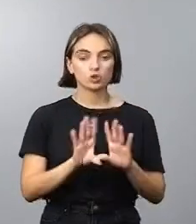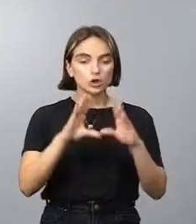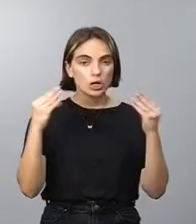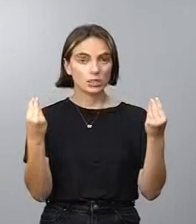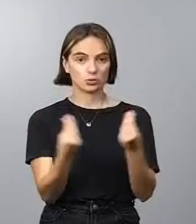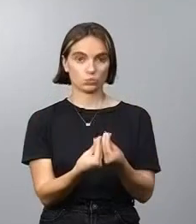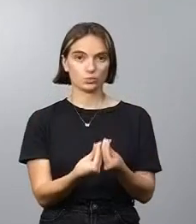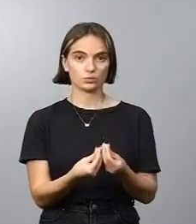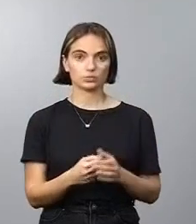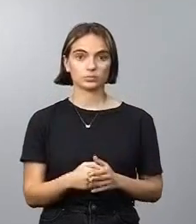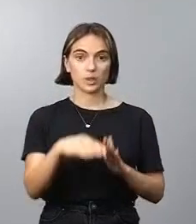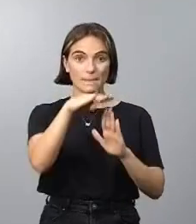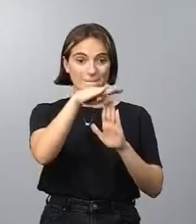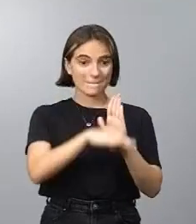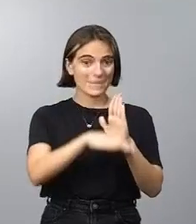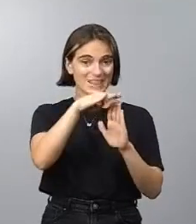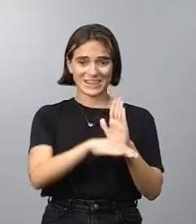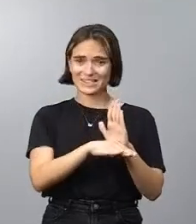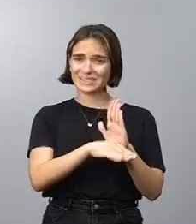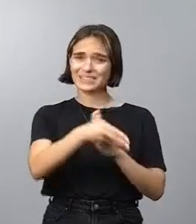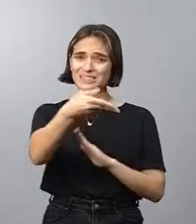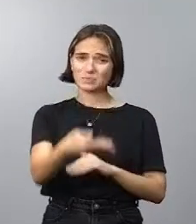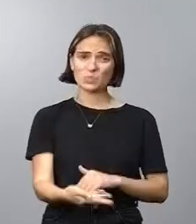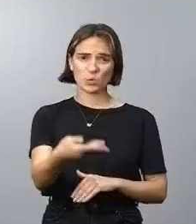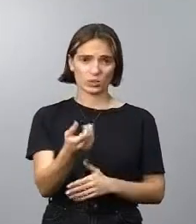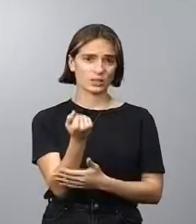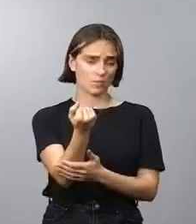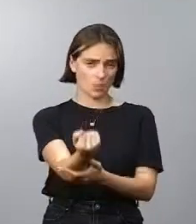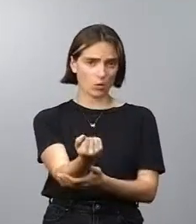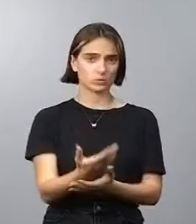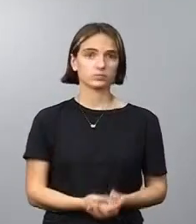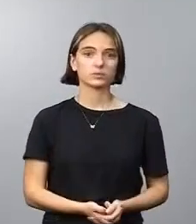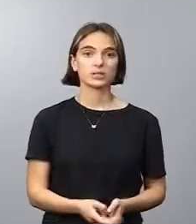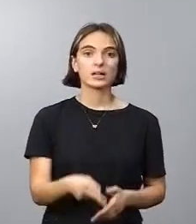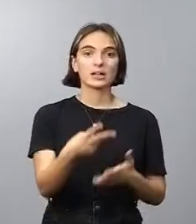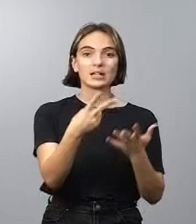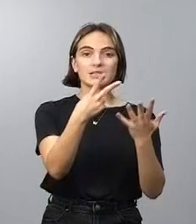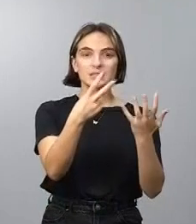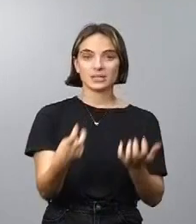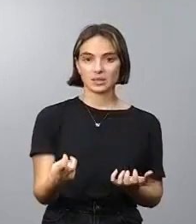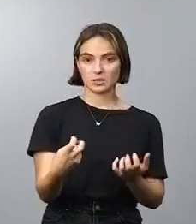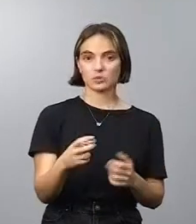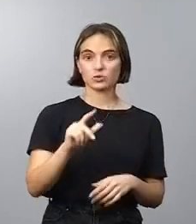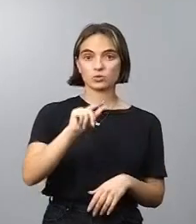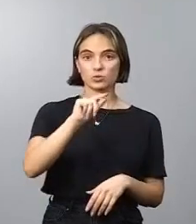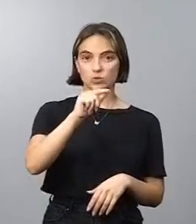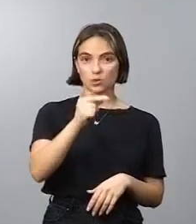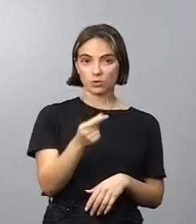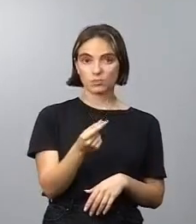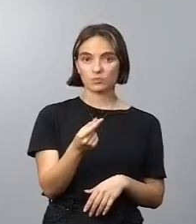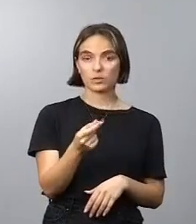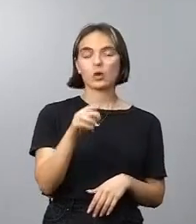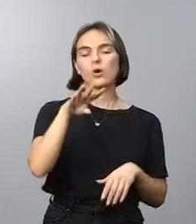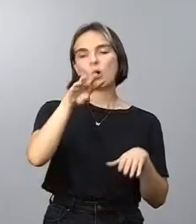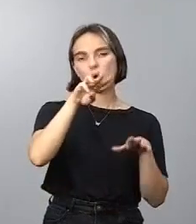Un paquete moi importante de apoio de 784,2 millóns de